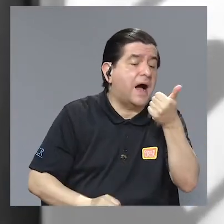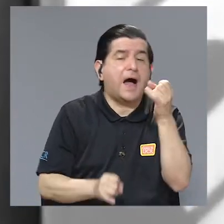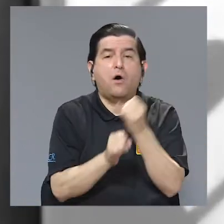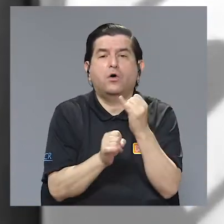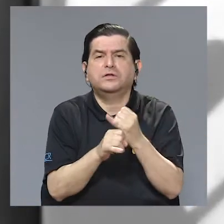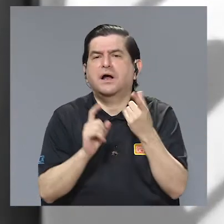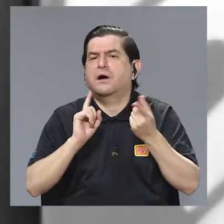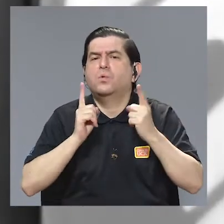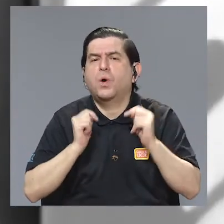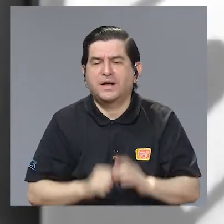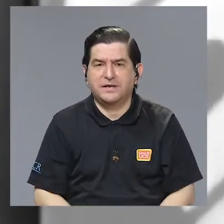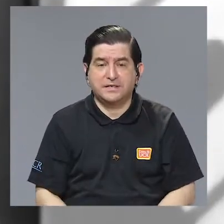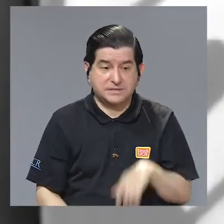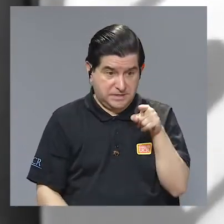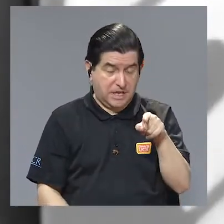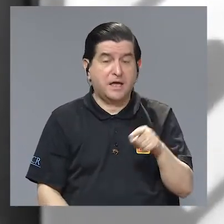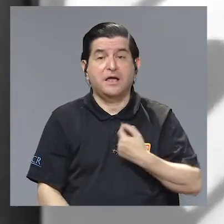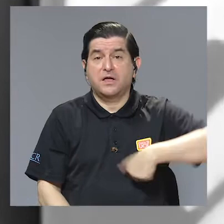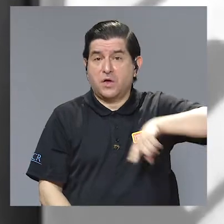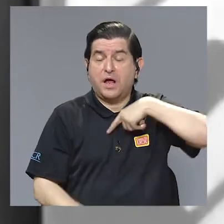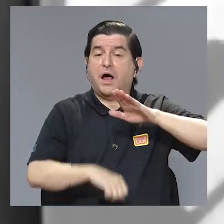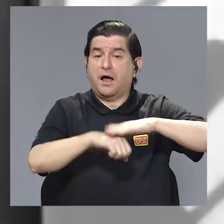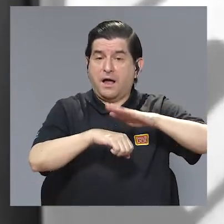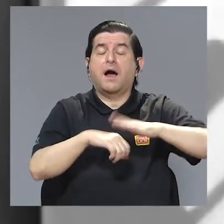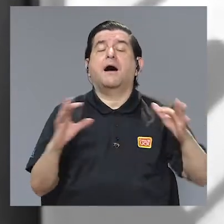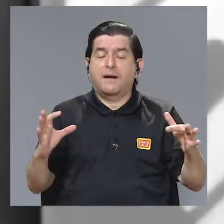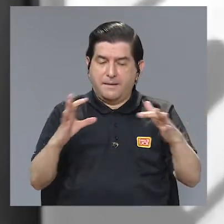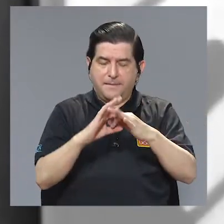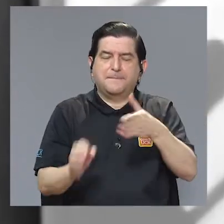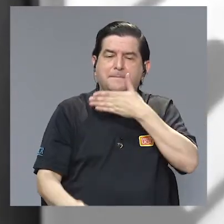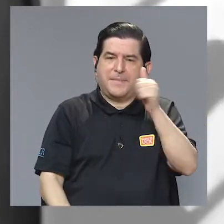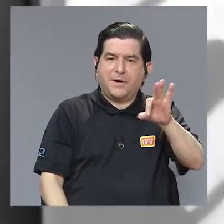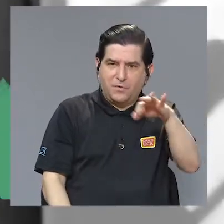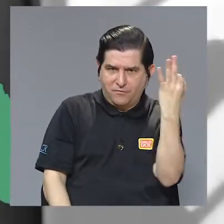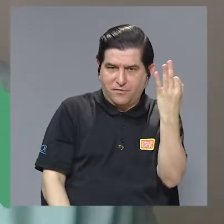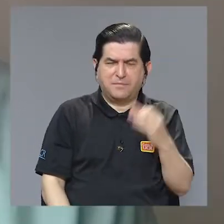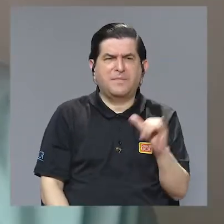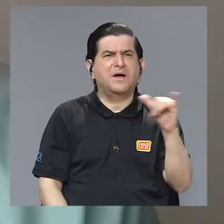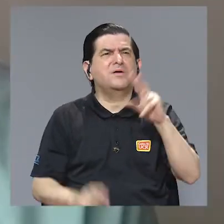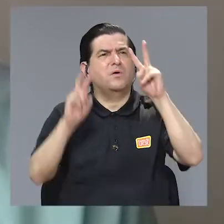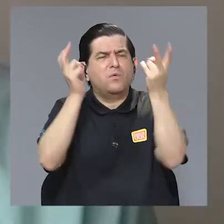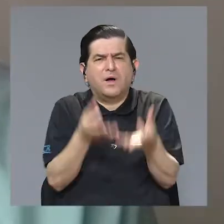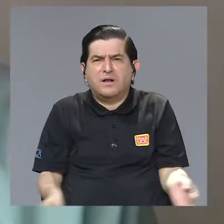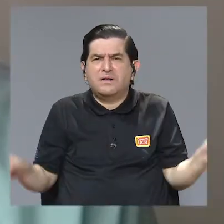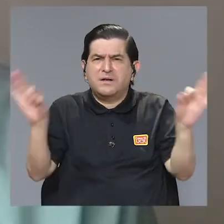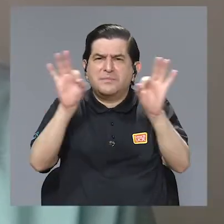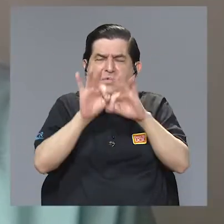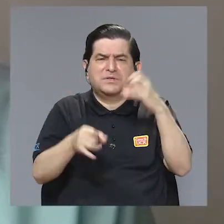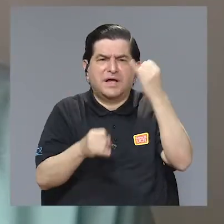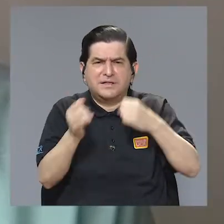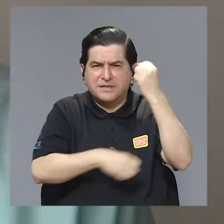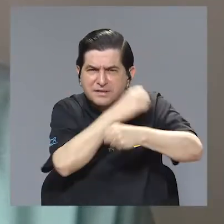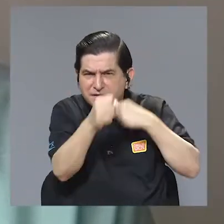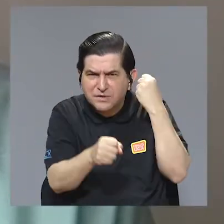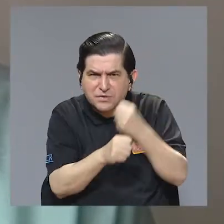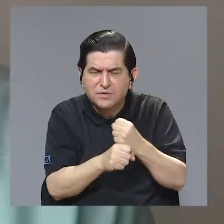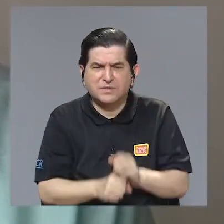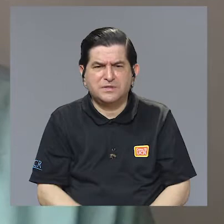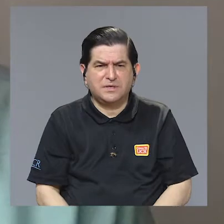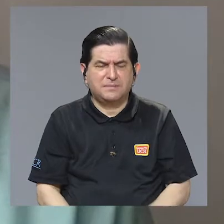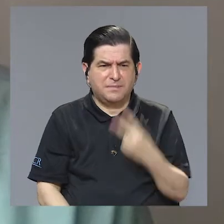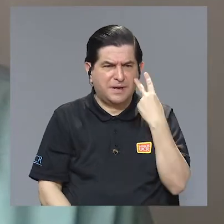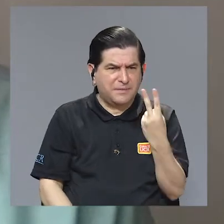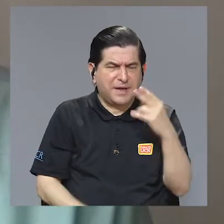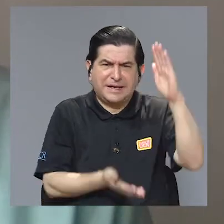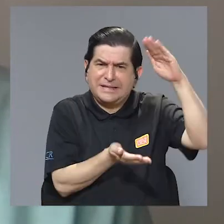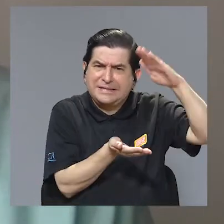otras instituciones, es un ejercicio que nos ha permitido articular de mejor manera. También hay un tema importante. En los últimos años hemos visto una